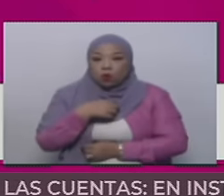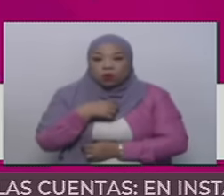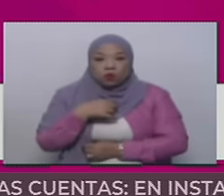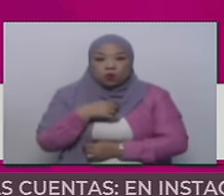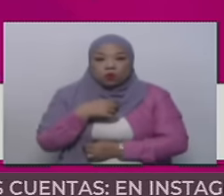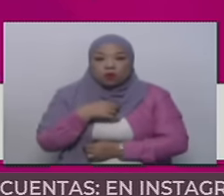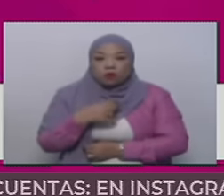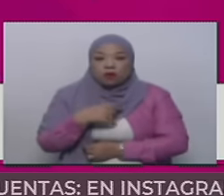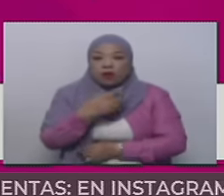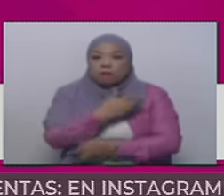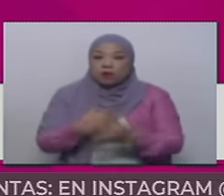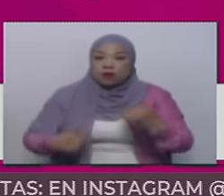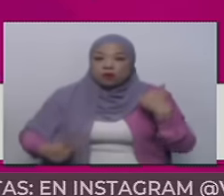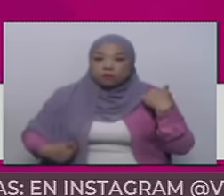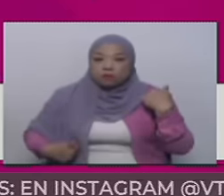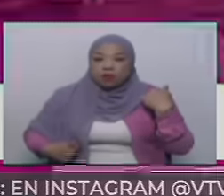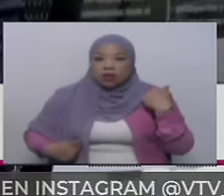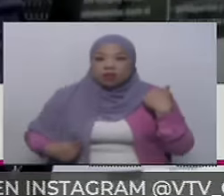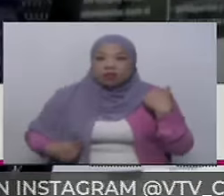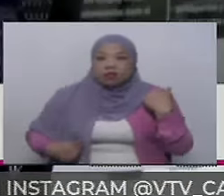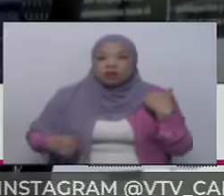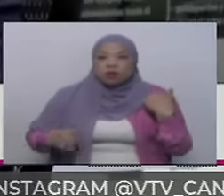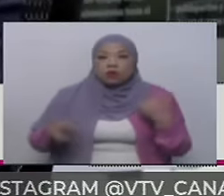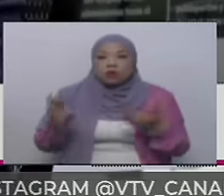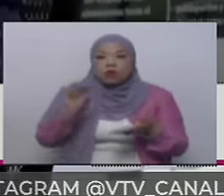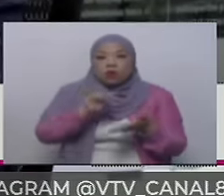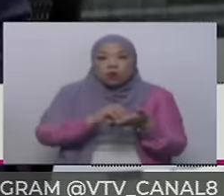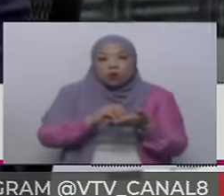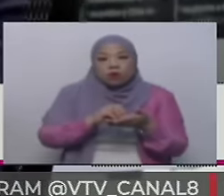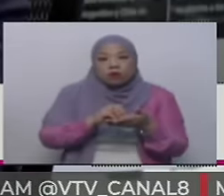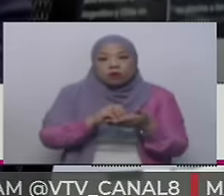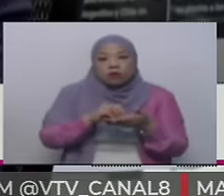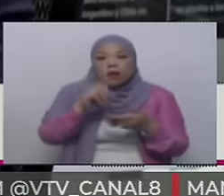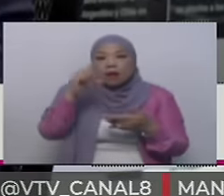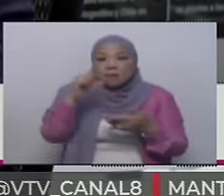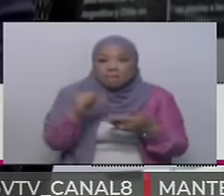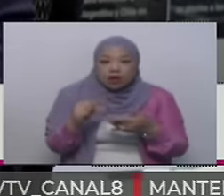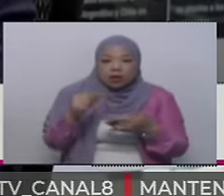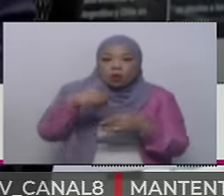¿Ha sido presidente más de una vez? Los que han sacado menos votos.